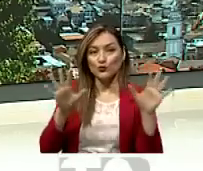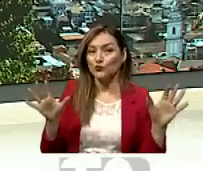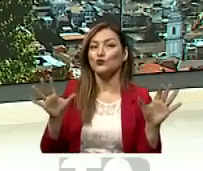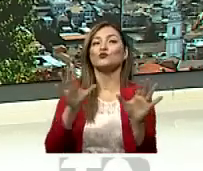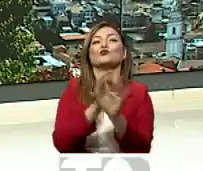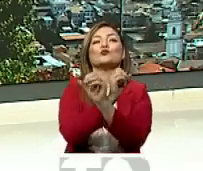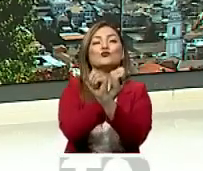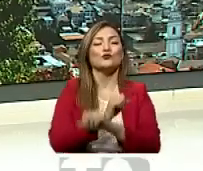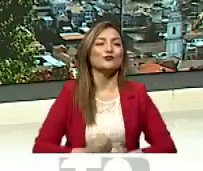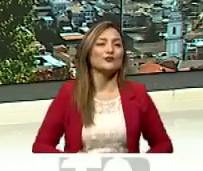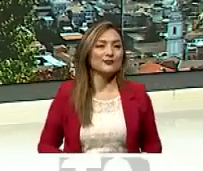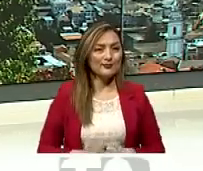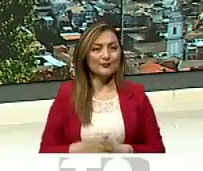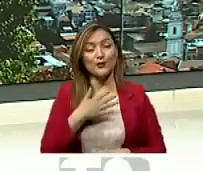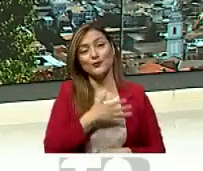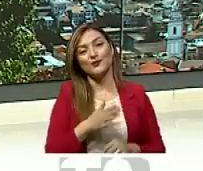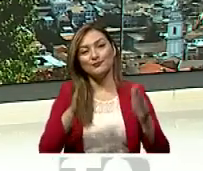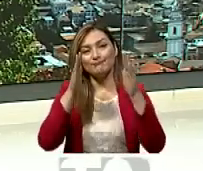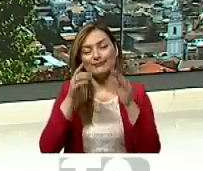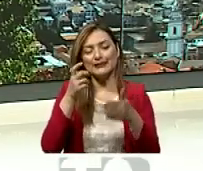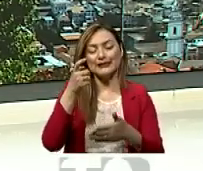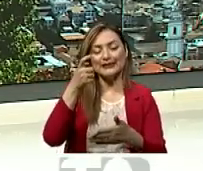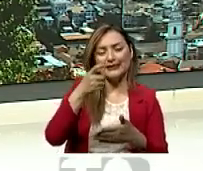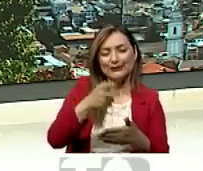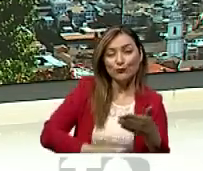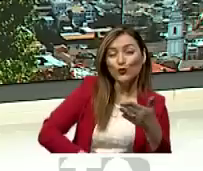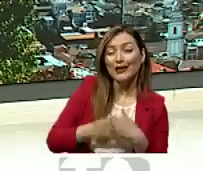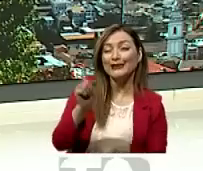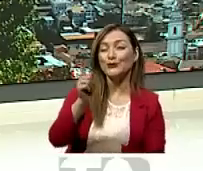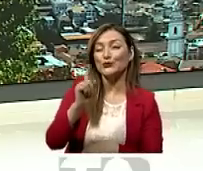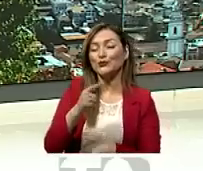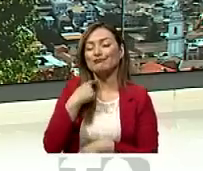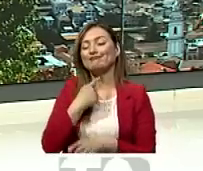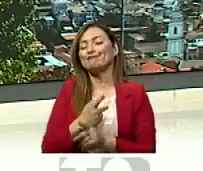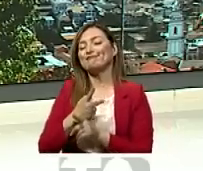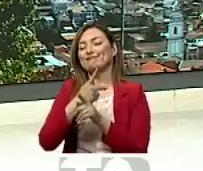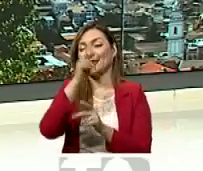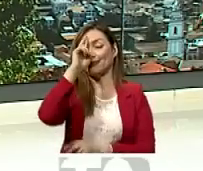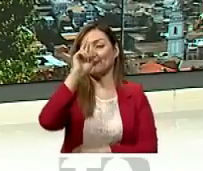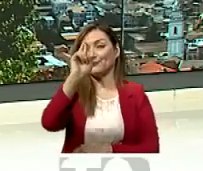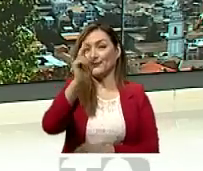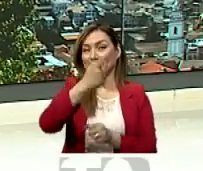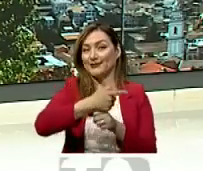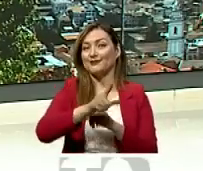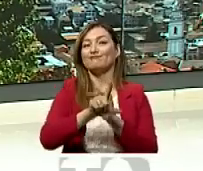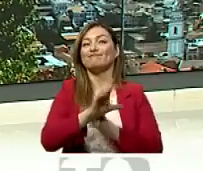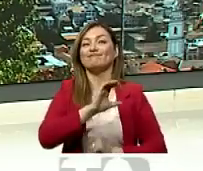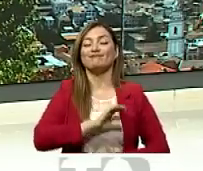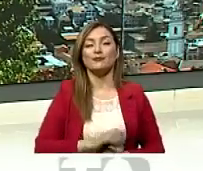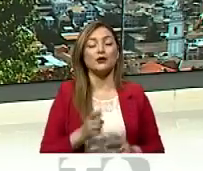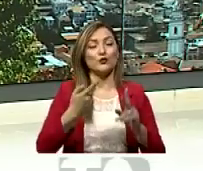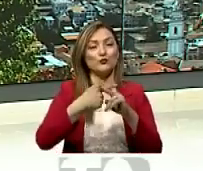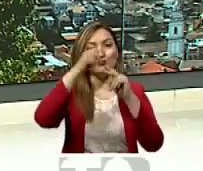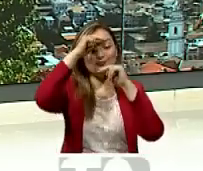esta información, evite ser sancionado, no se vaya a olvidar y sobre todo respete la ordenanza. Vamos a arrancar aquí con